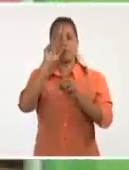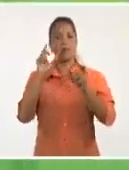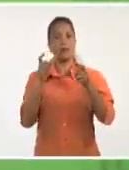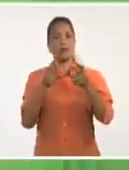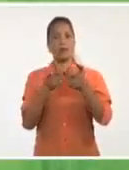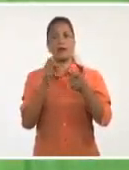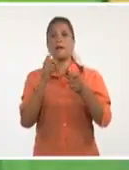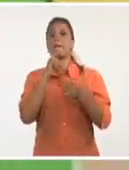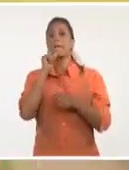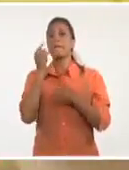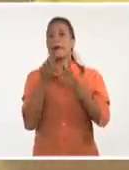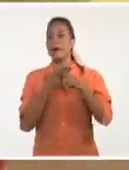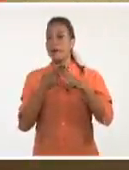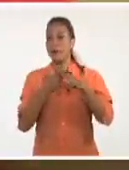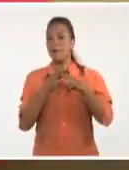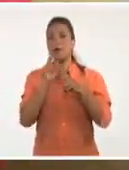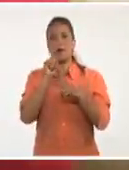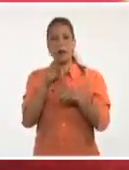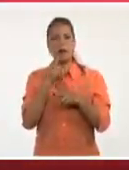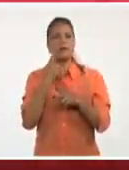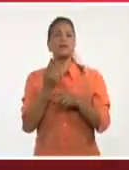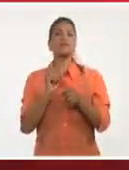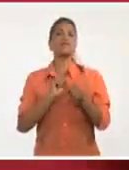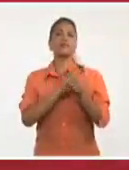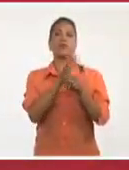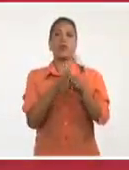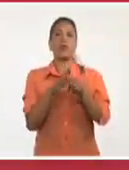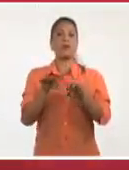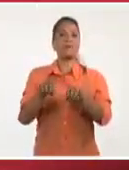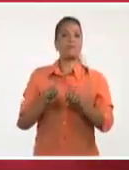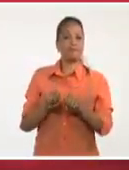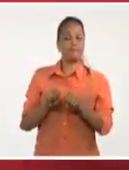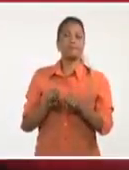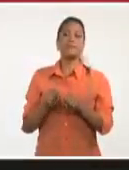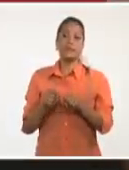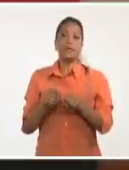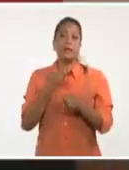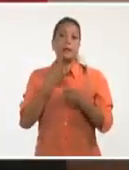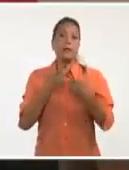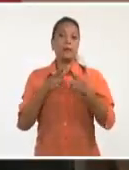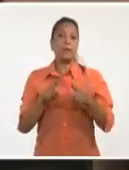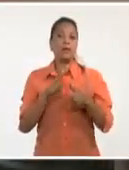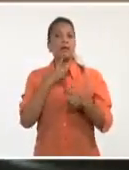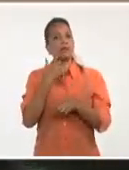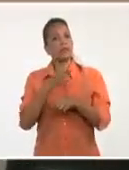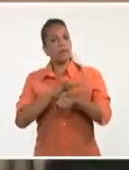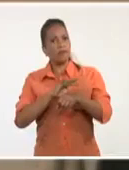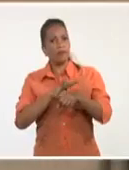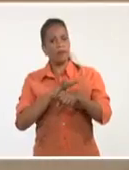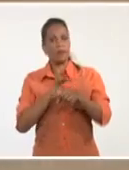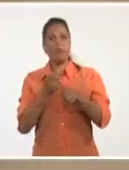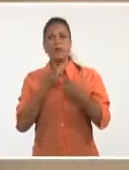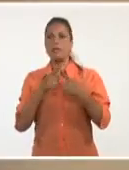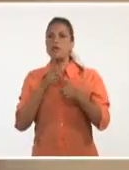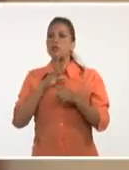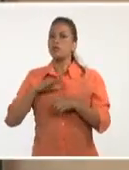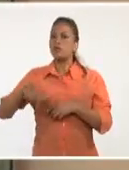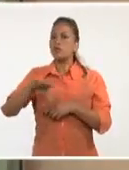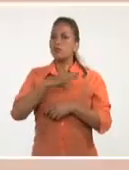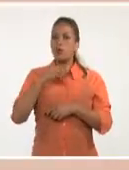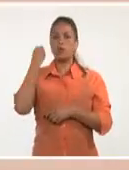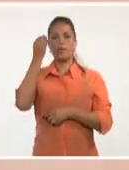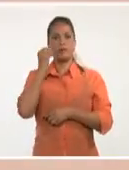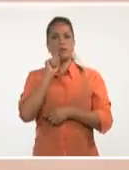Bayamo, tuvo alta exposición al coronavirus, lo que lamentablemente la condujo a la enfermedad. Pero el país pensó en ella y